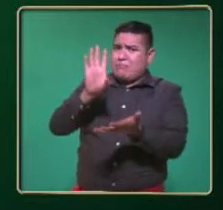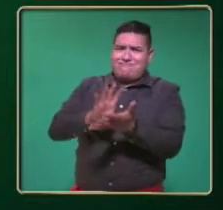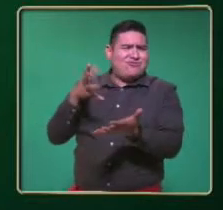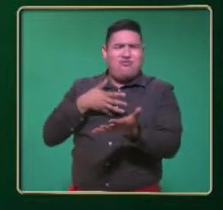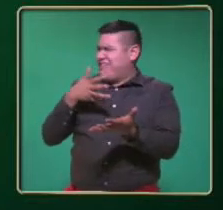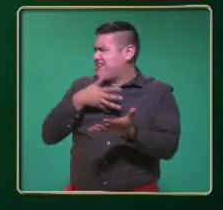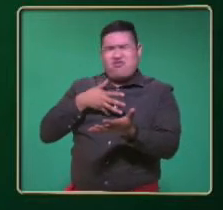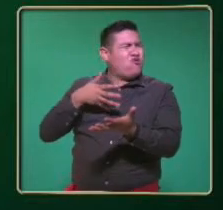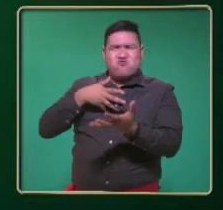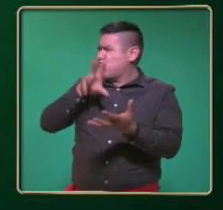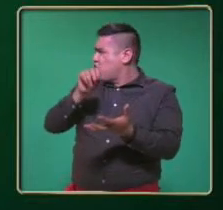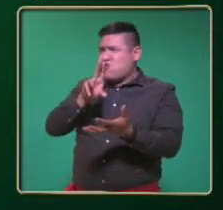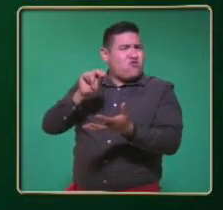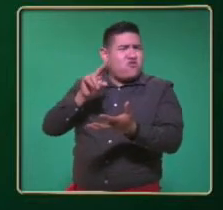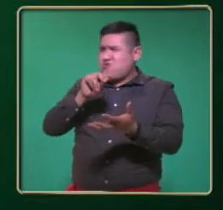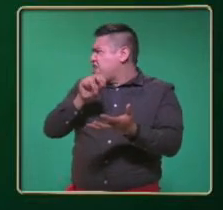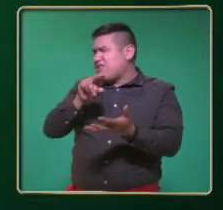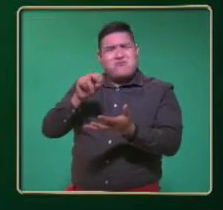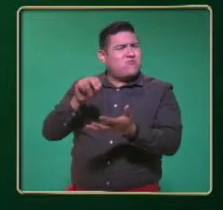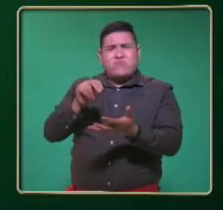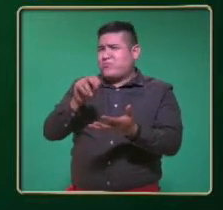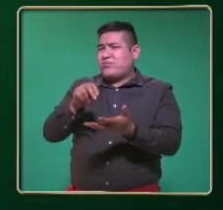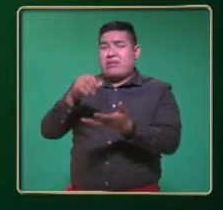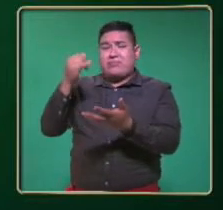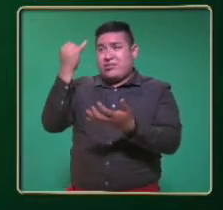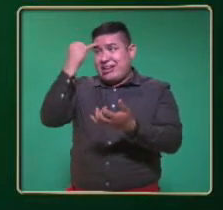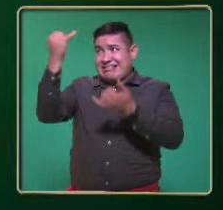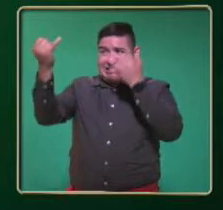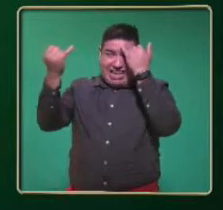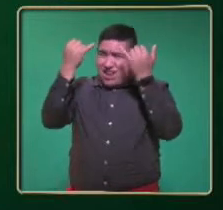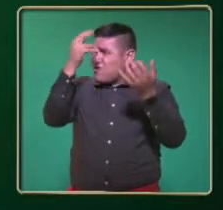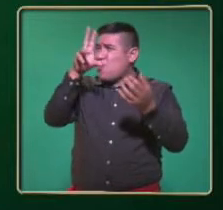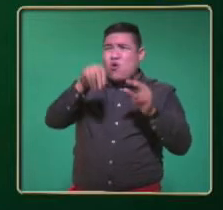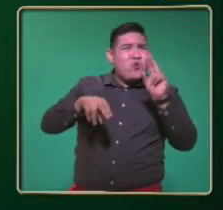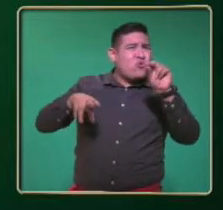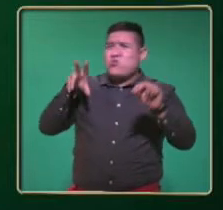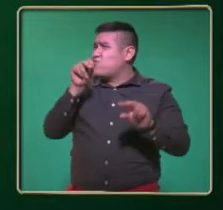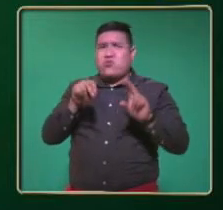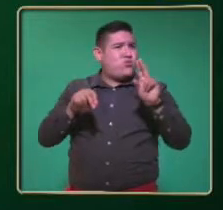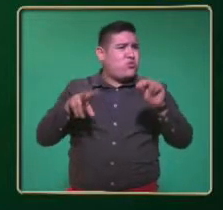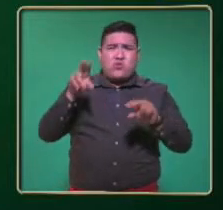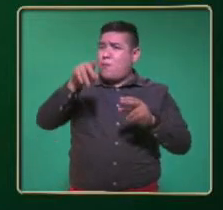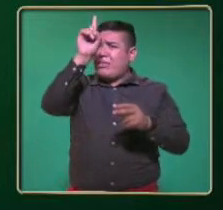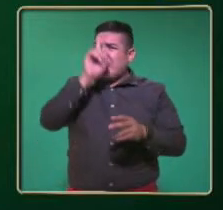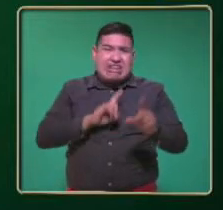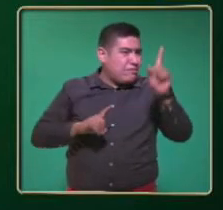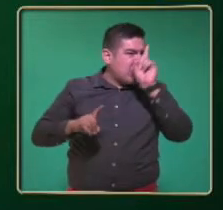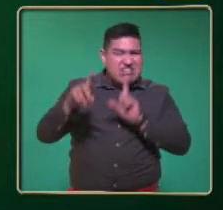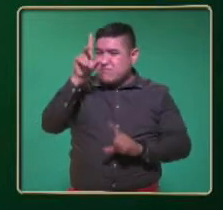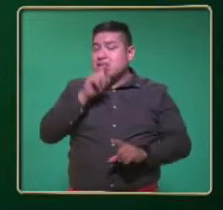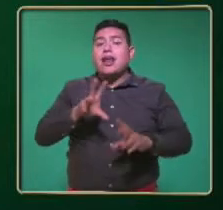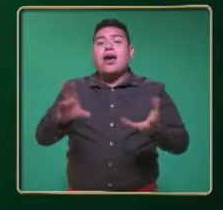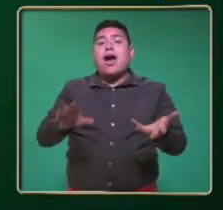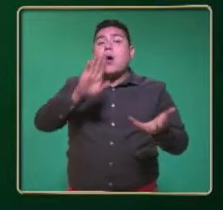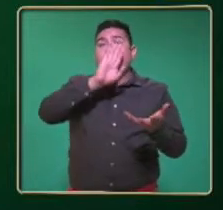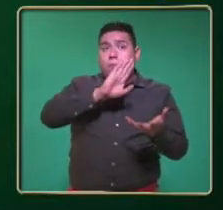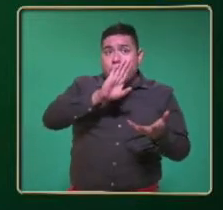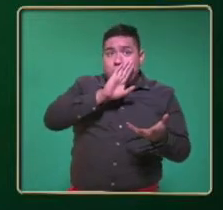discapacidad, negándose a toda idea que afirme la realidad. ¿Qué pasa como